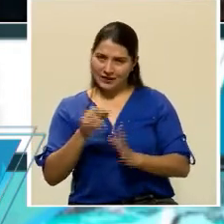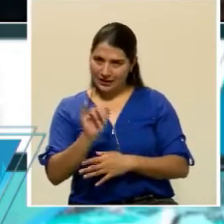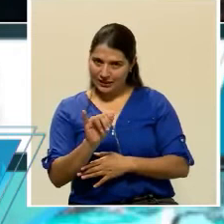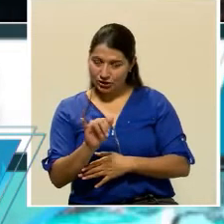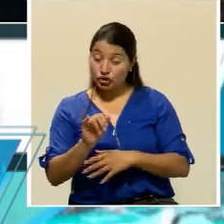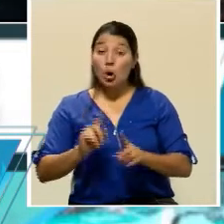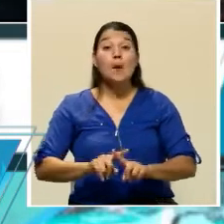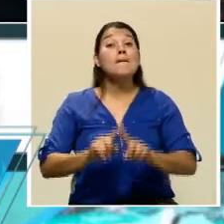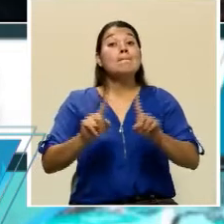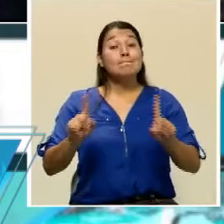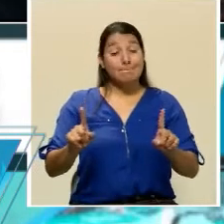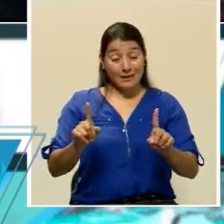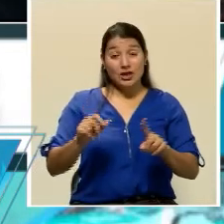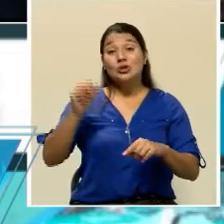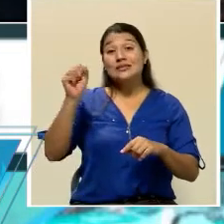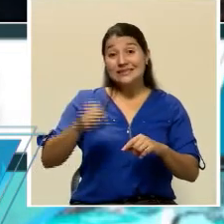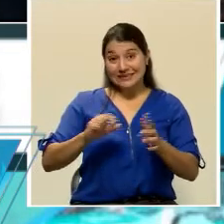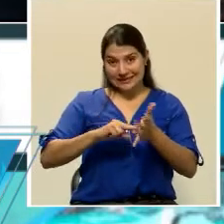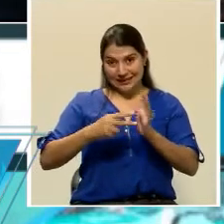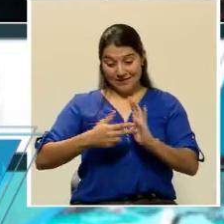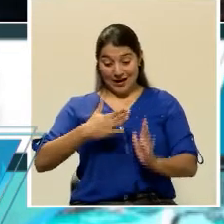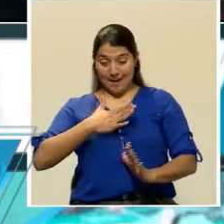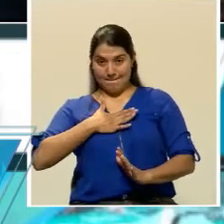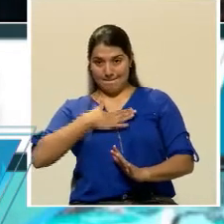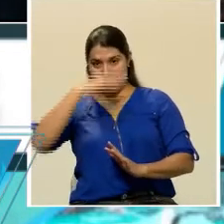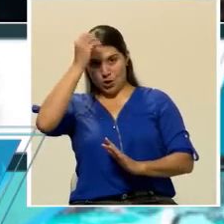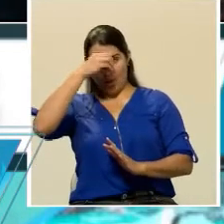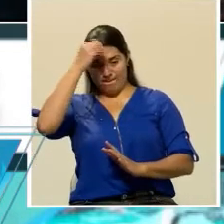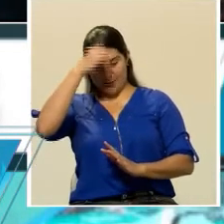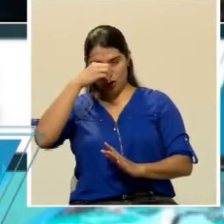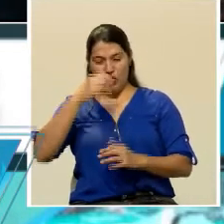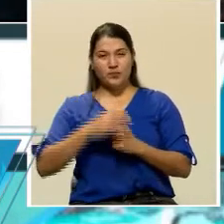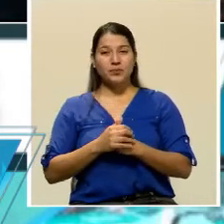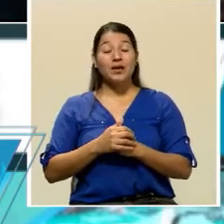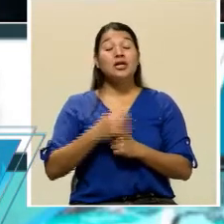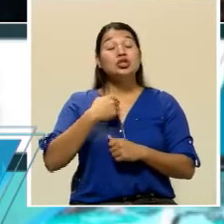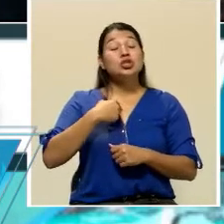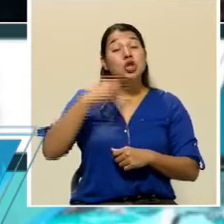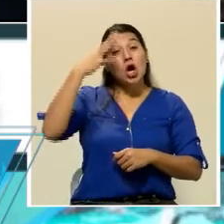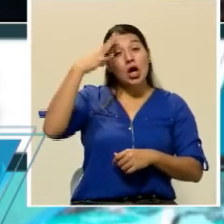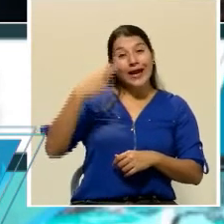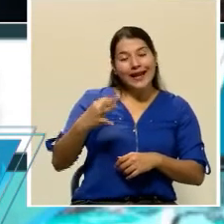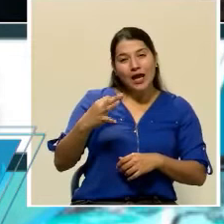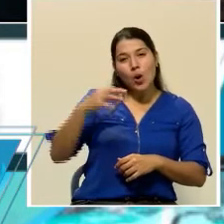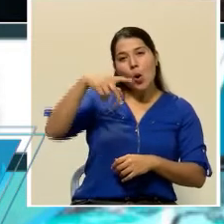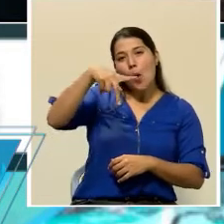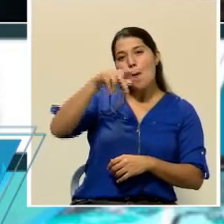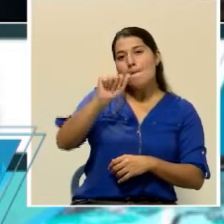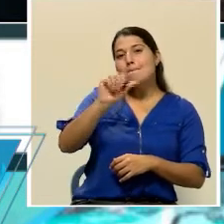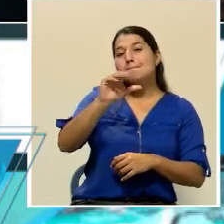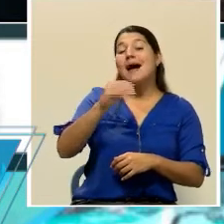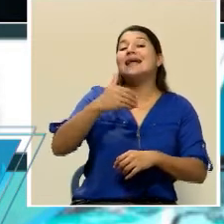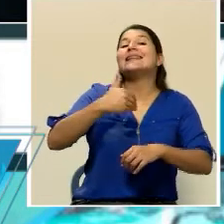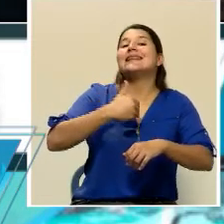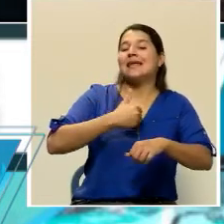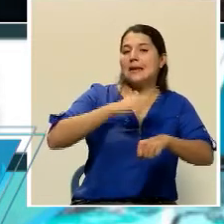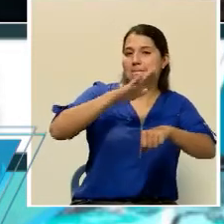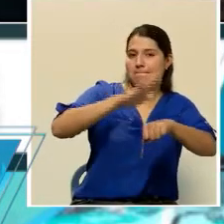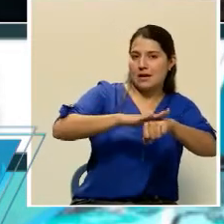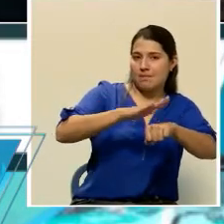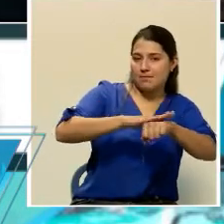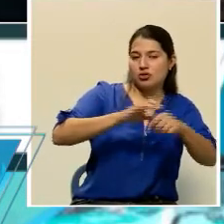que, desde mi perspectiva, y así lo he pensado siempre, la oposición tiene la potestad y el deber